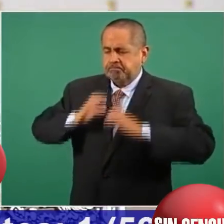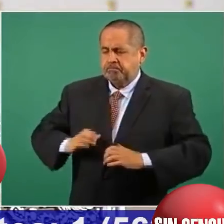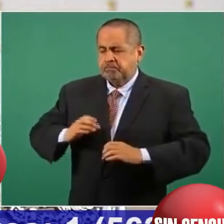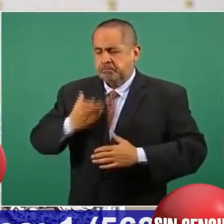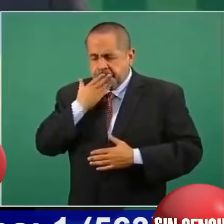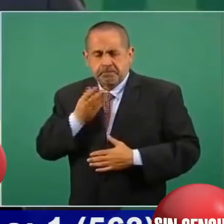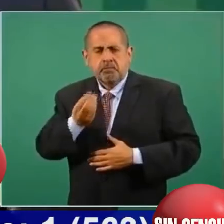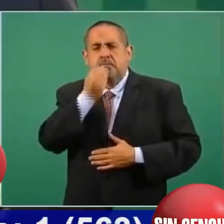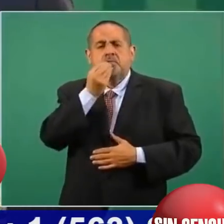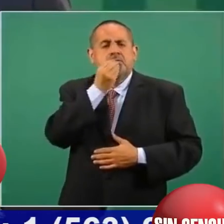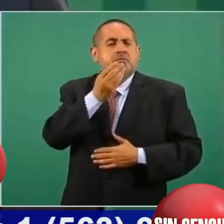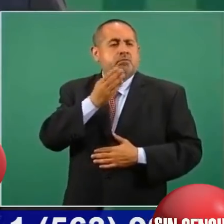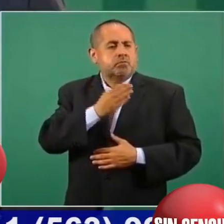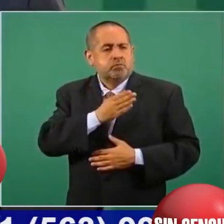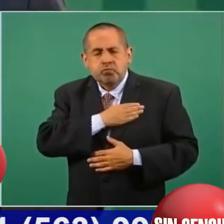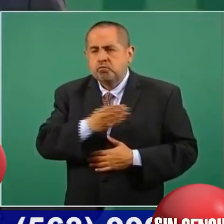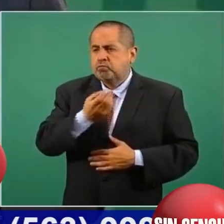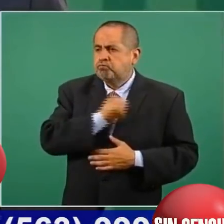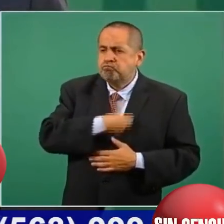nutrición.